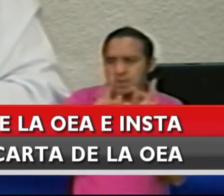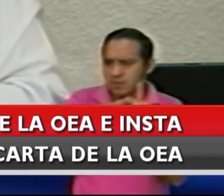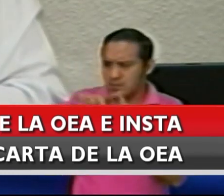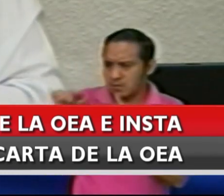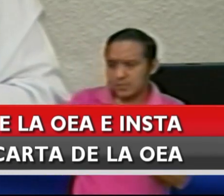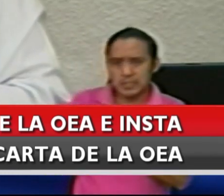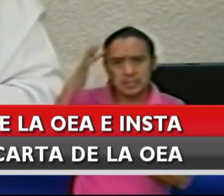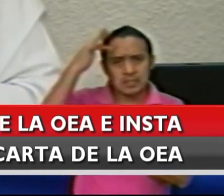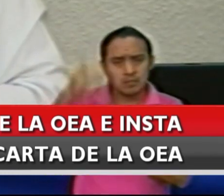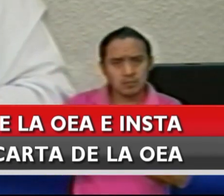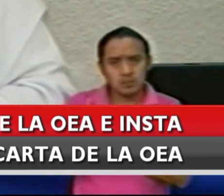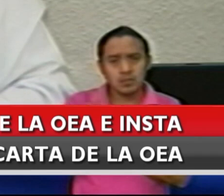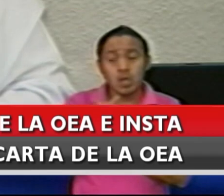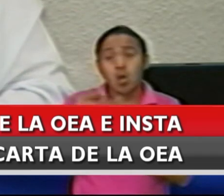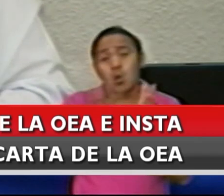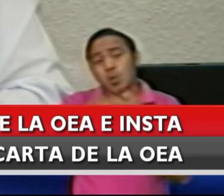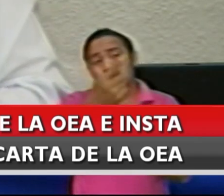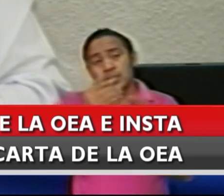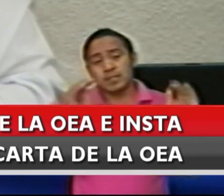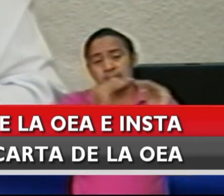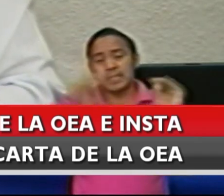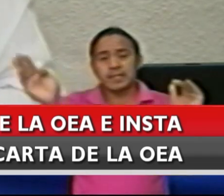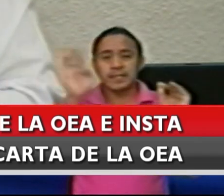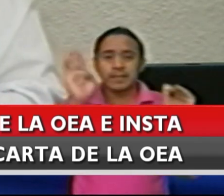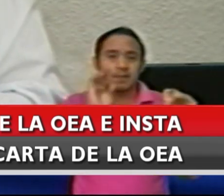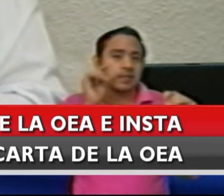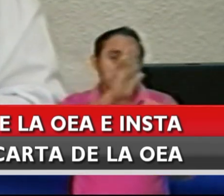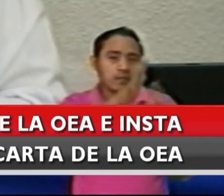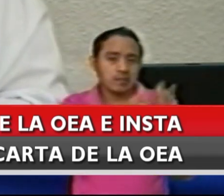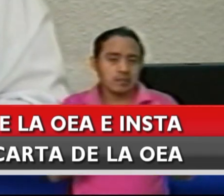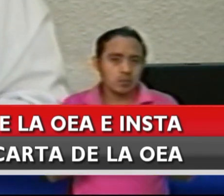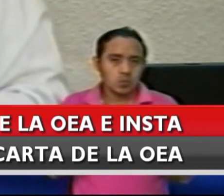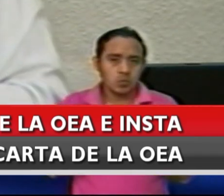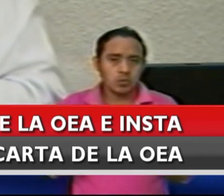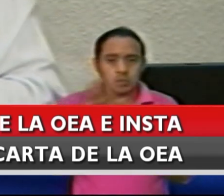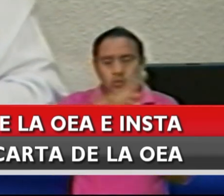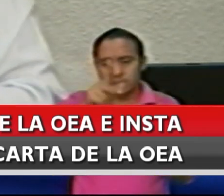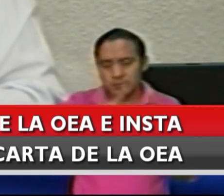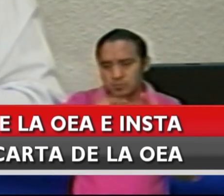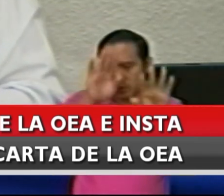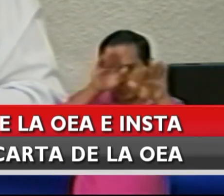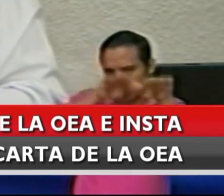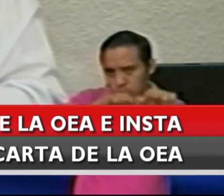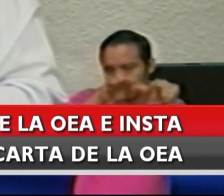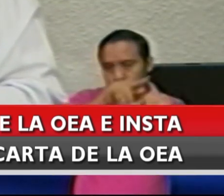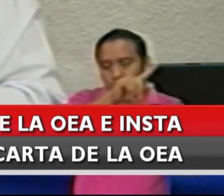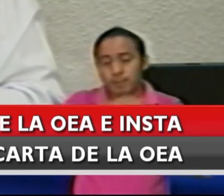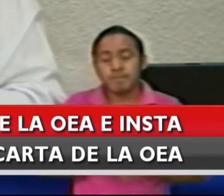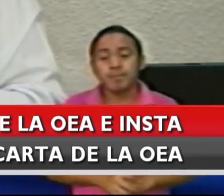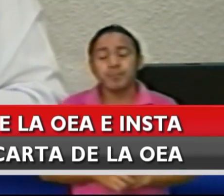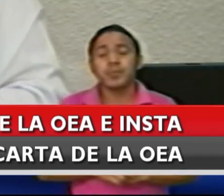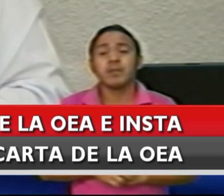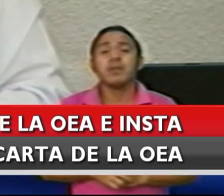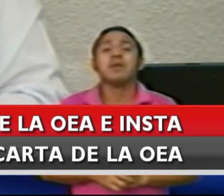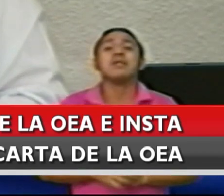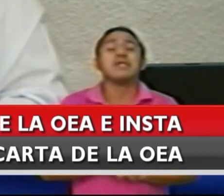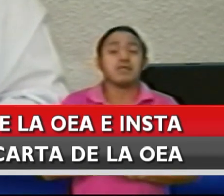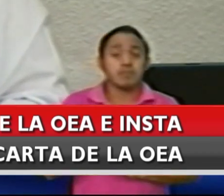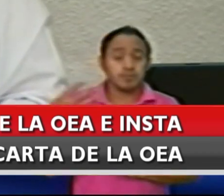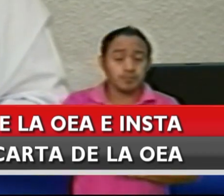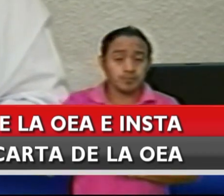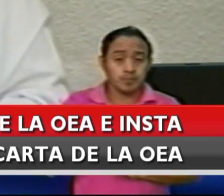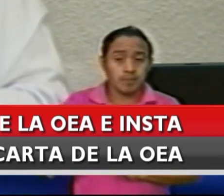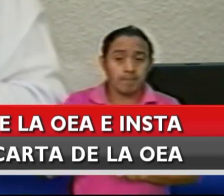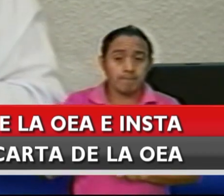patria y a personeros de la Casa Blanca de los Estados Unidos de América y sus subordinados. Por tanto, en uso de